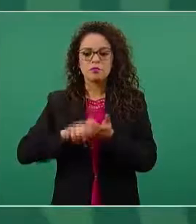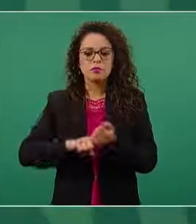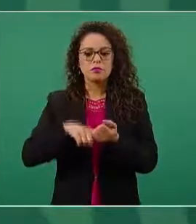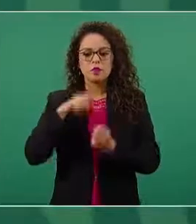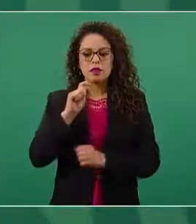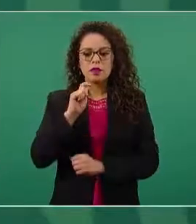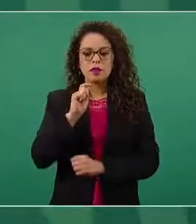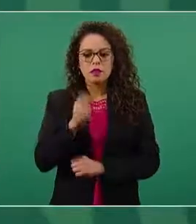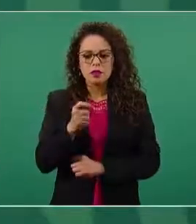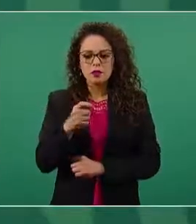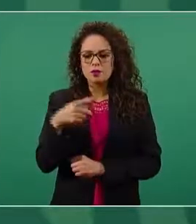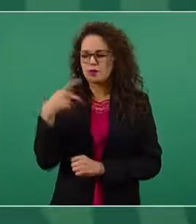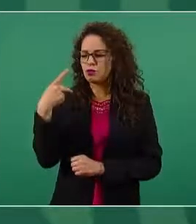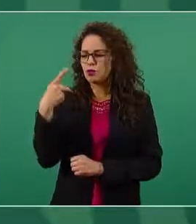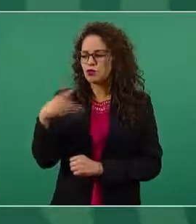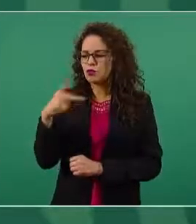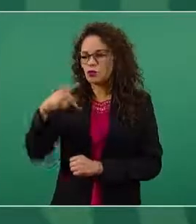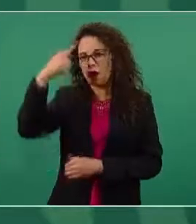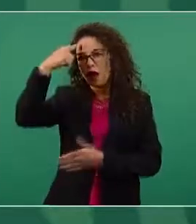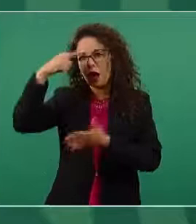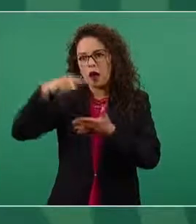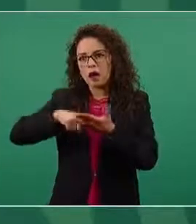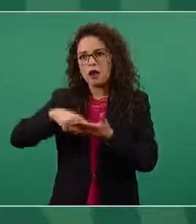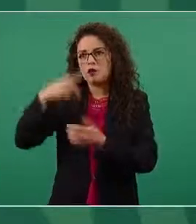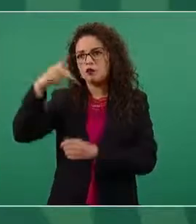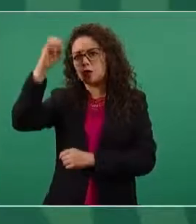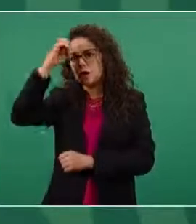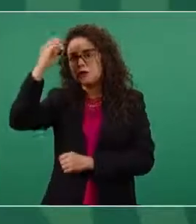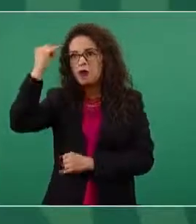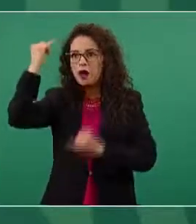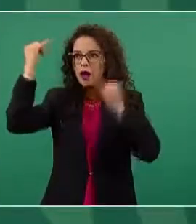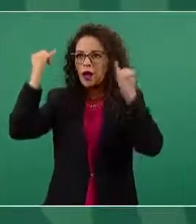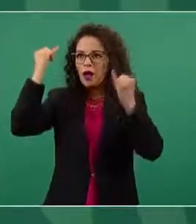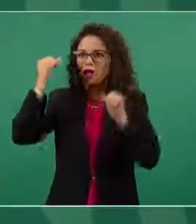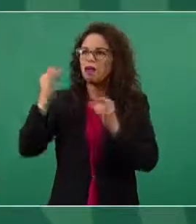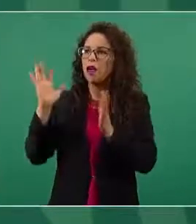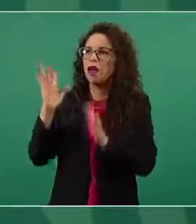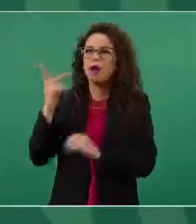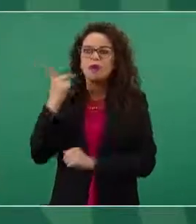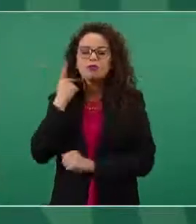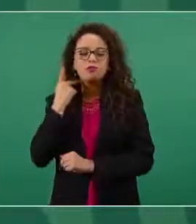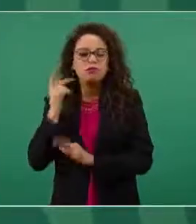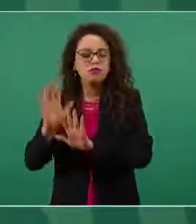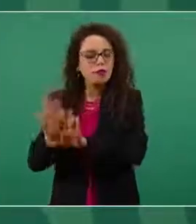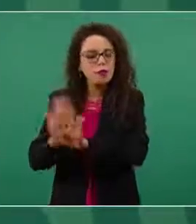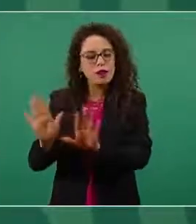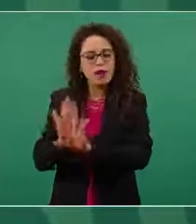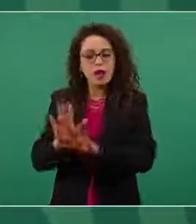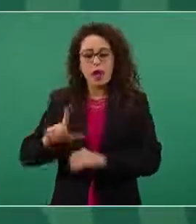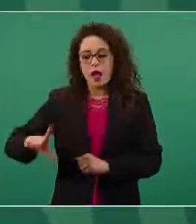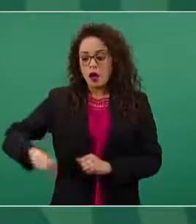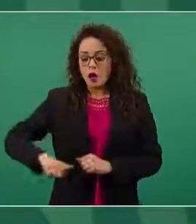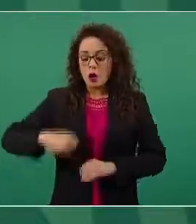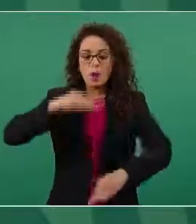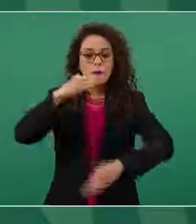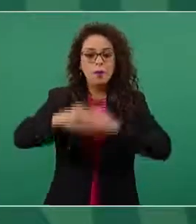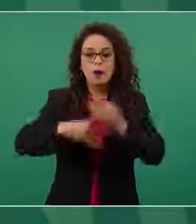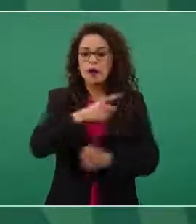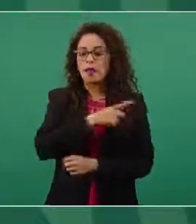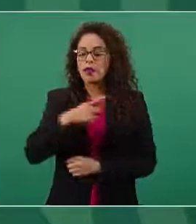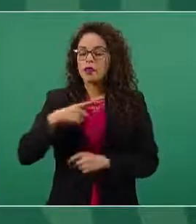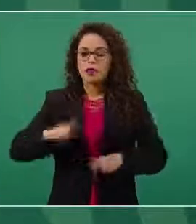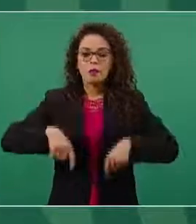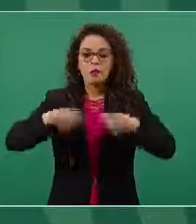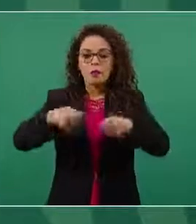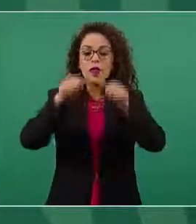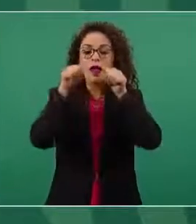militancias partidistas, de todas las creencias. O sea, el gobierno tiene que atender a todos.